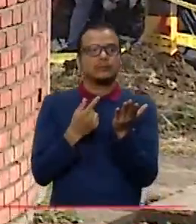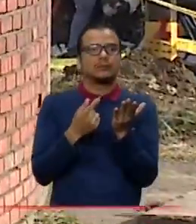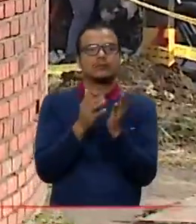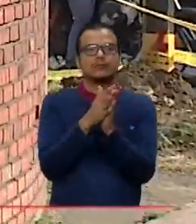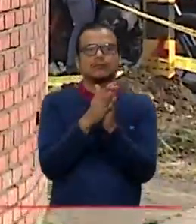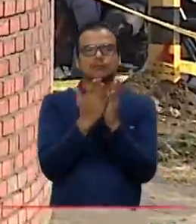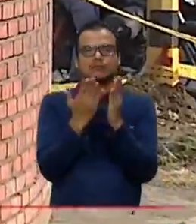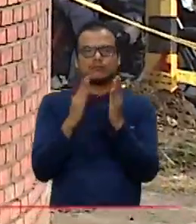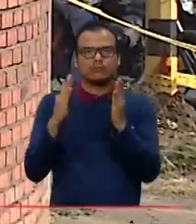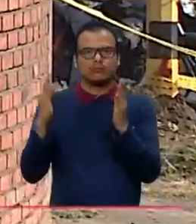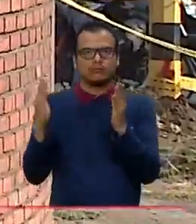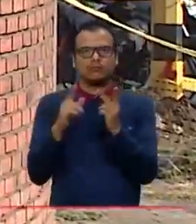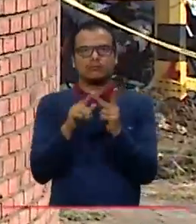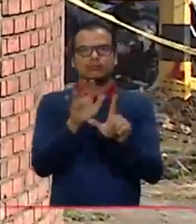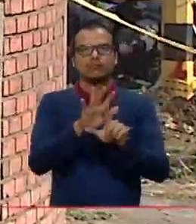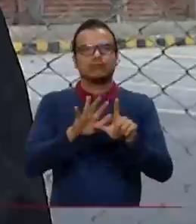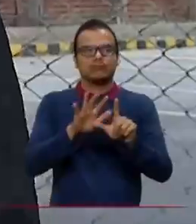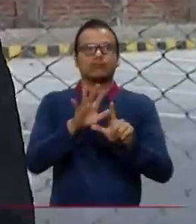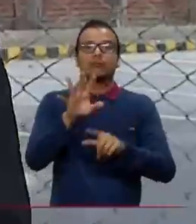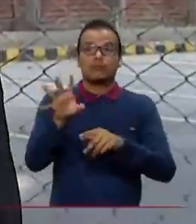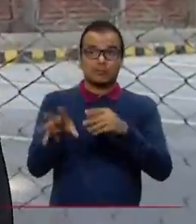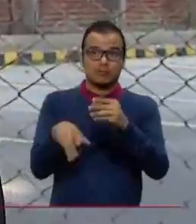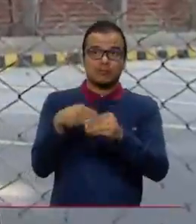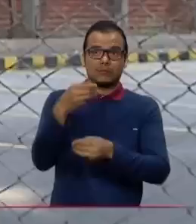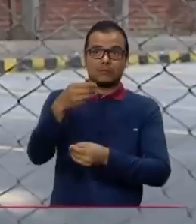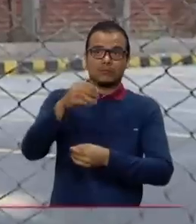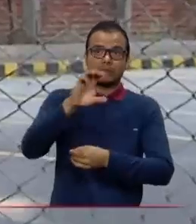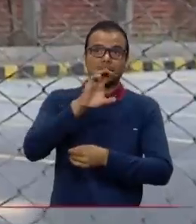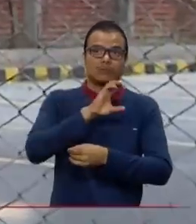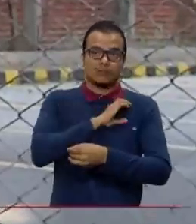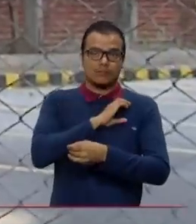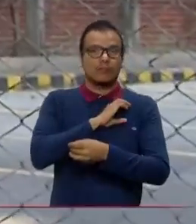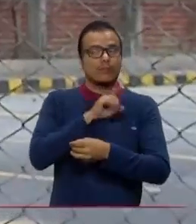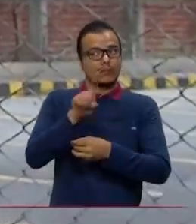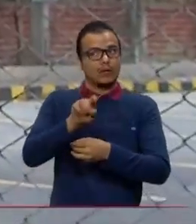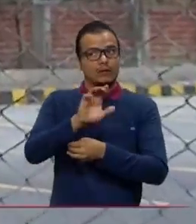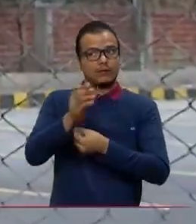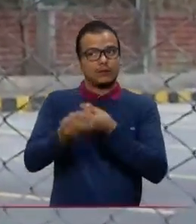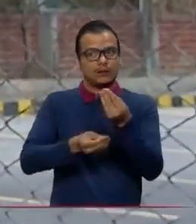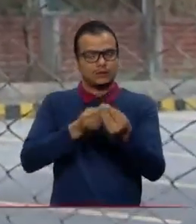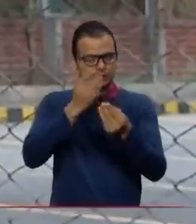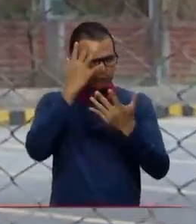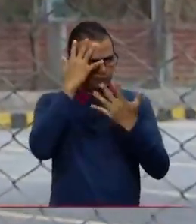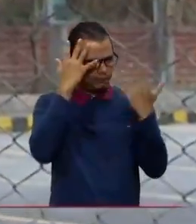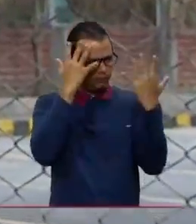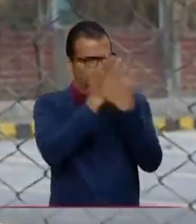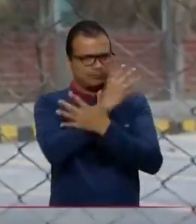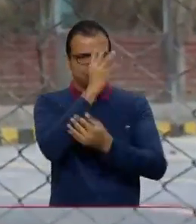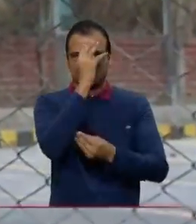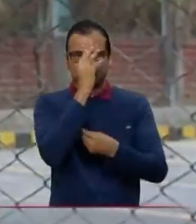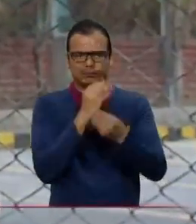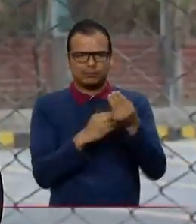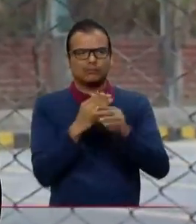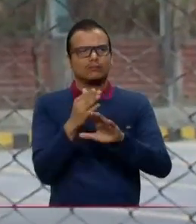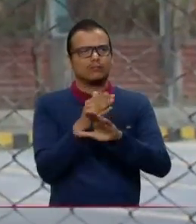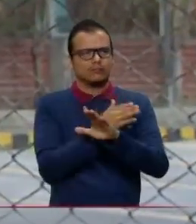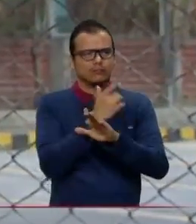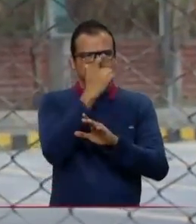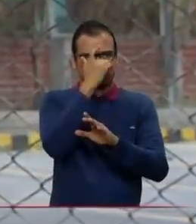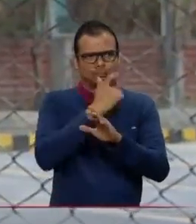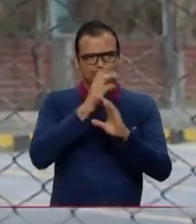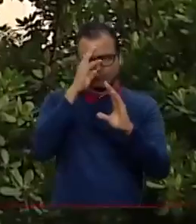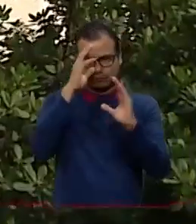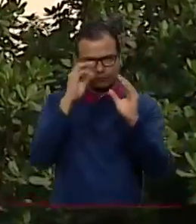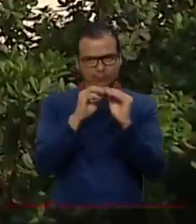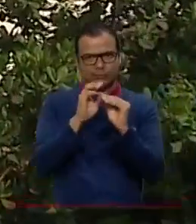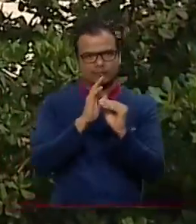video para poder de que nos paguen los otros días. Y nosotros no estamos de acuerdo en esa parte porque hay un compromiso y el compromiso lo tiene que